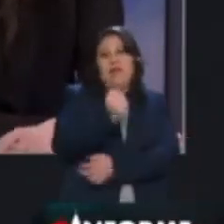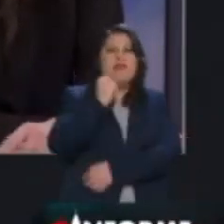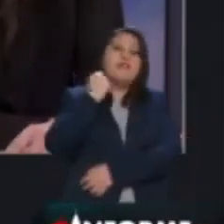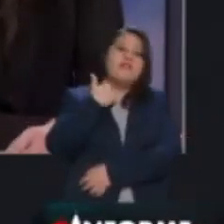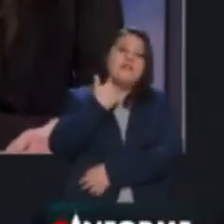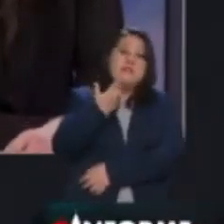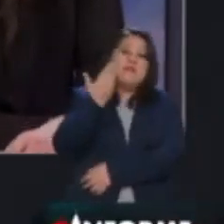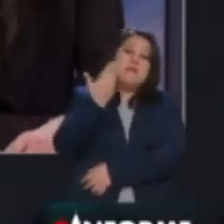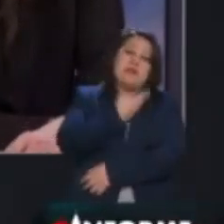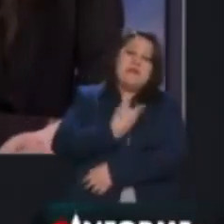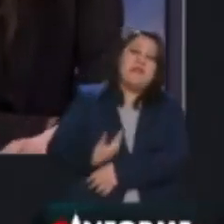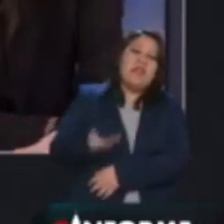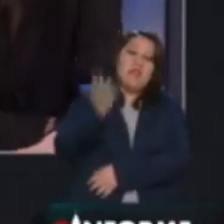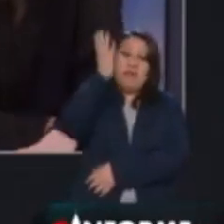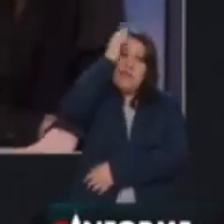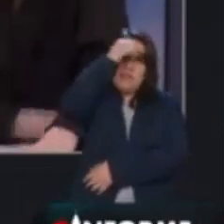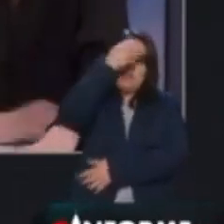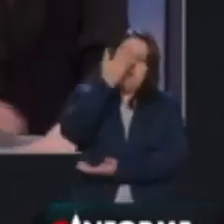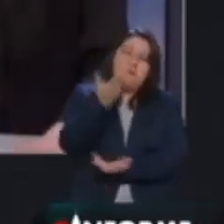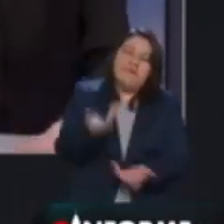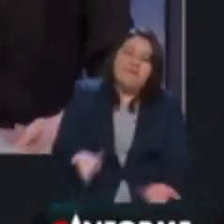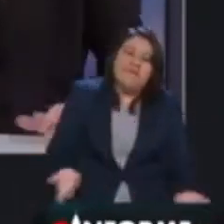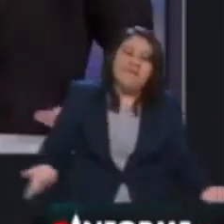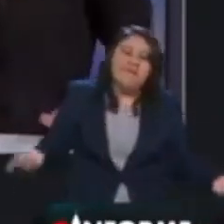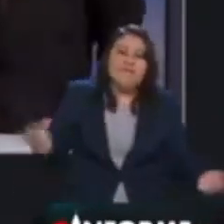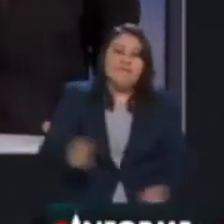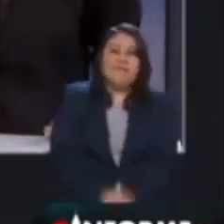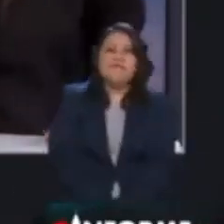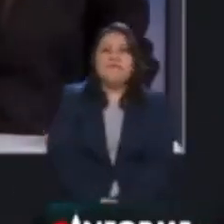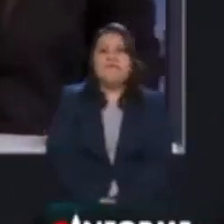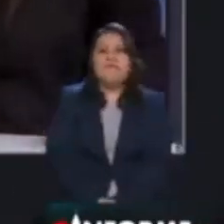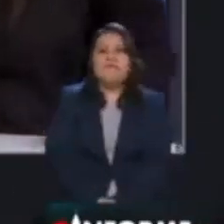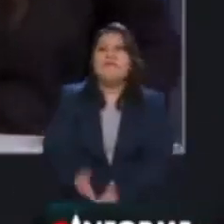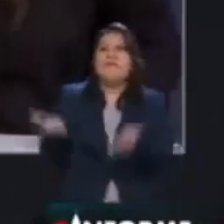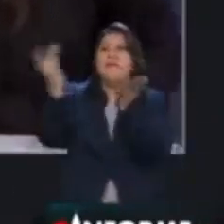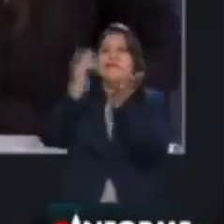gusto que nos hayas acompañado. No, gracias Mucho de qué a hablar ustedes. sobre este tema. Y gracias al auditorio.